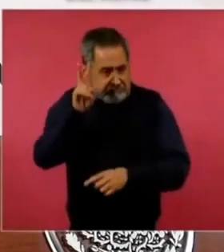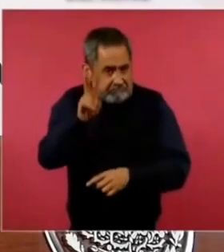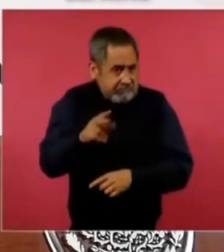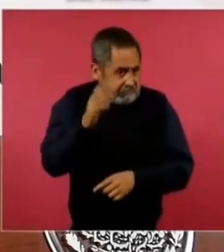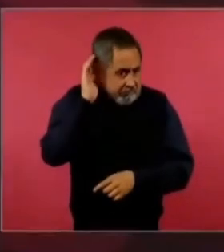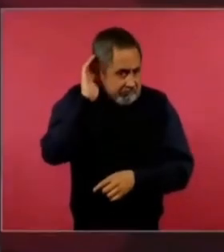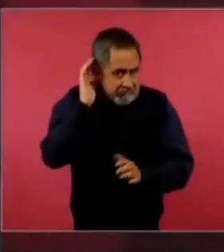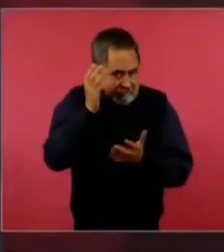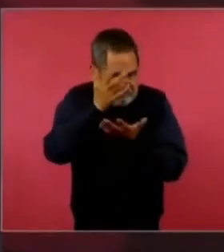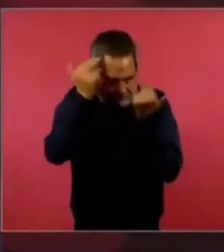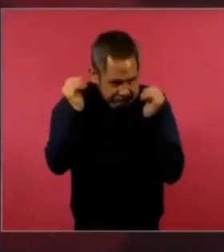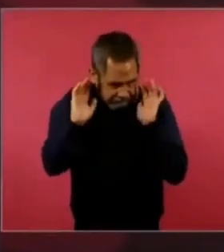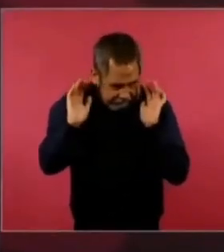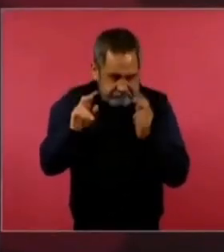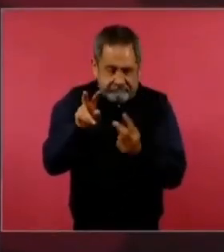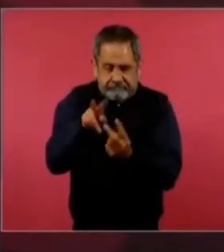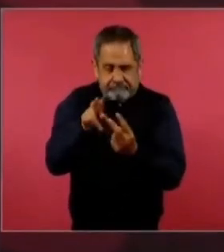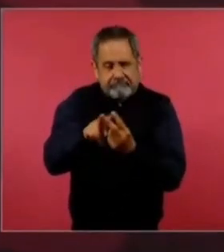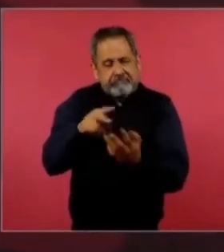Pero